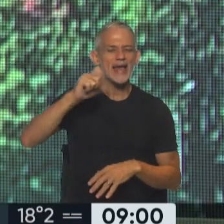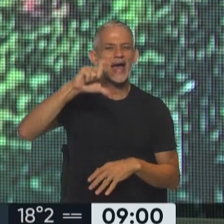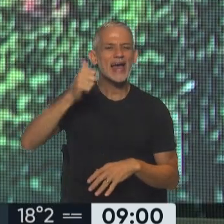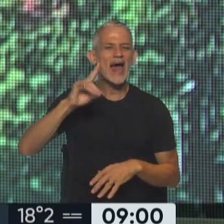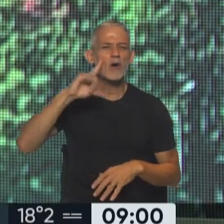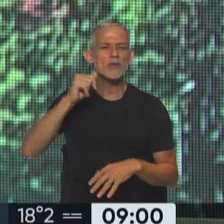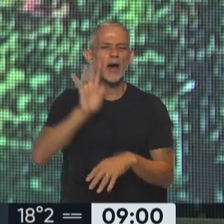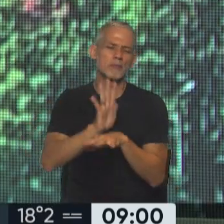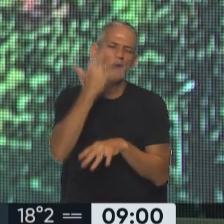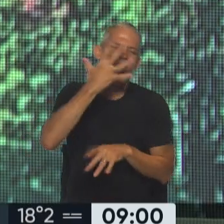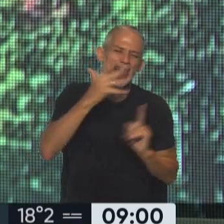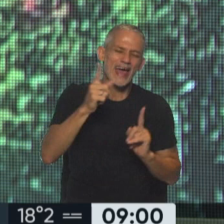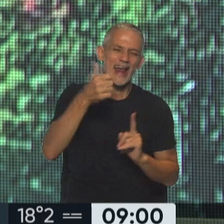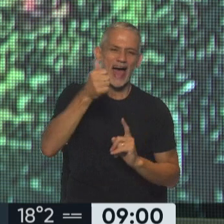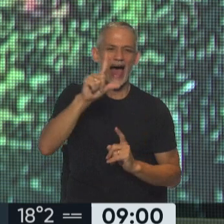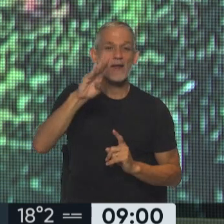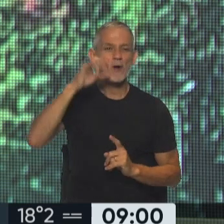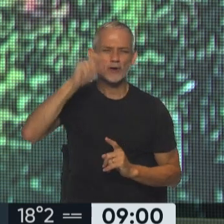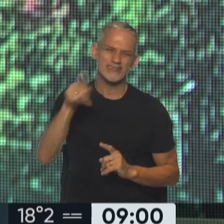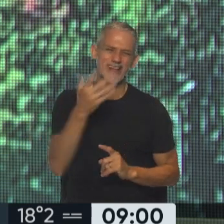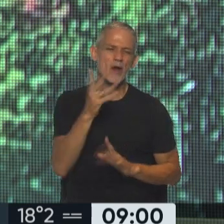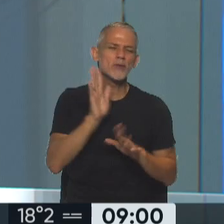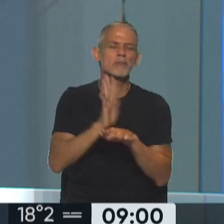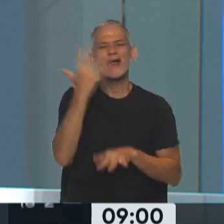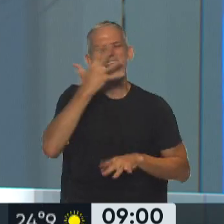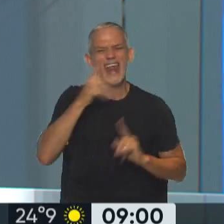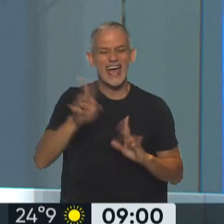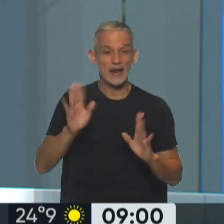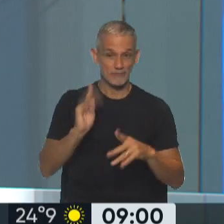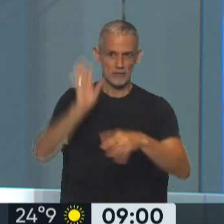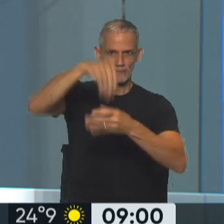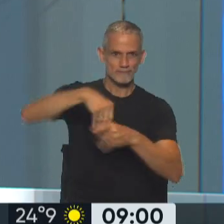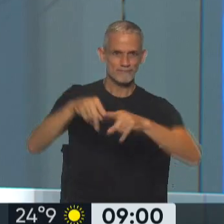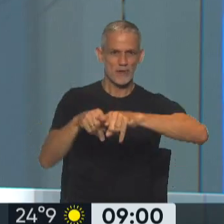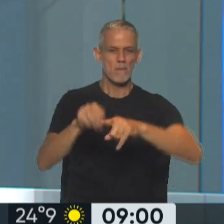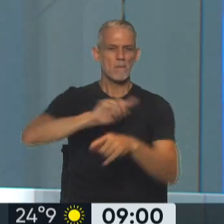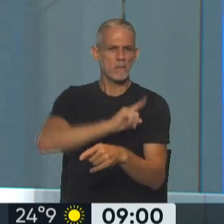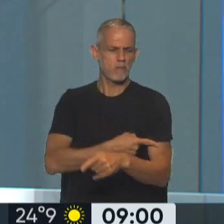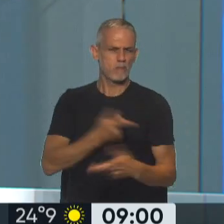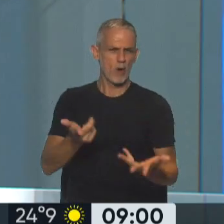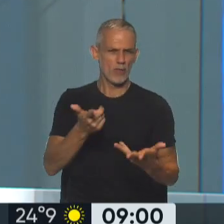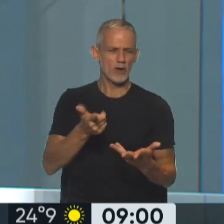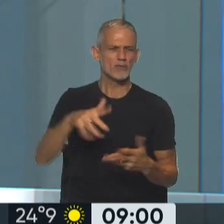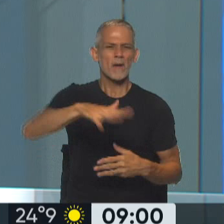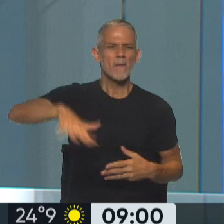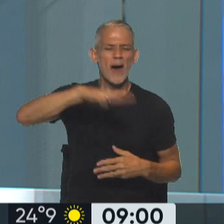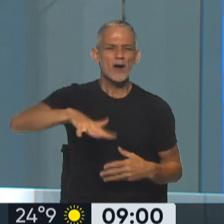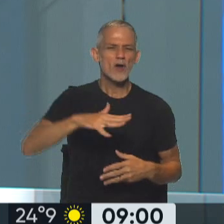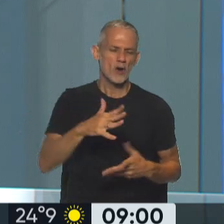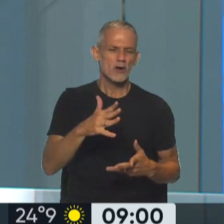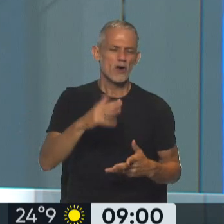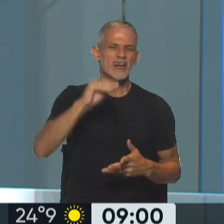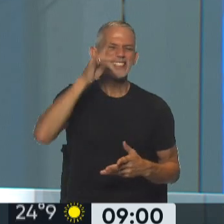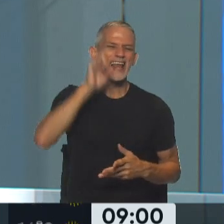Negra Albornoz, como a ella le gusta que le digan La Negra. Ella es integrante de La Poderosa, es de Chalet, el barrio Chalet de Santa Fe, y